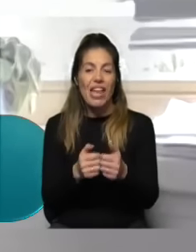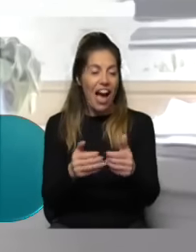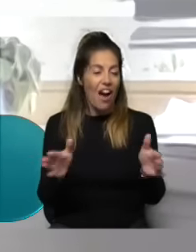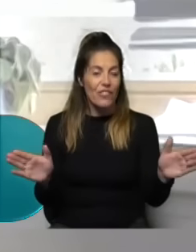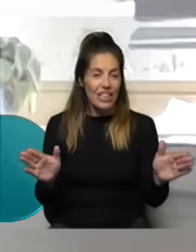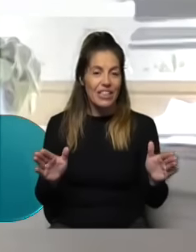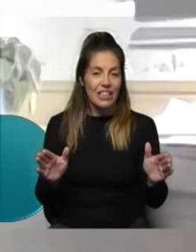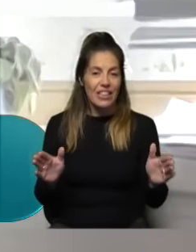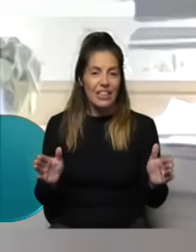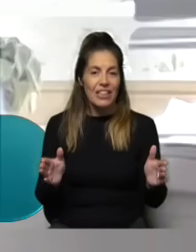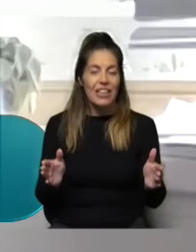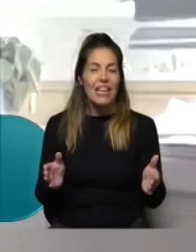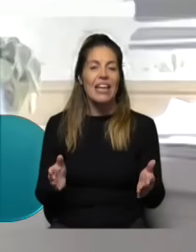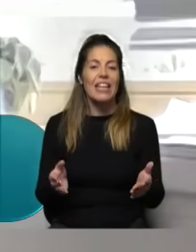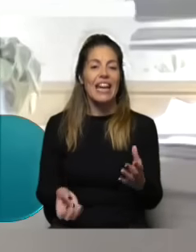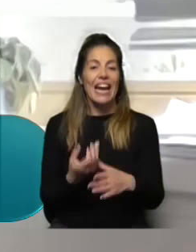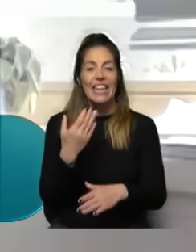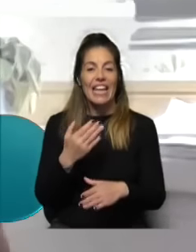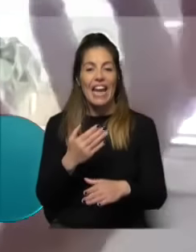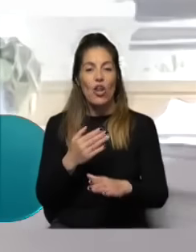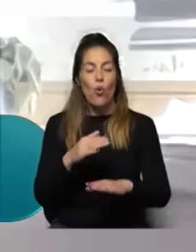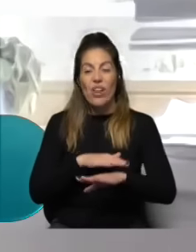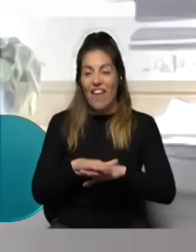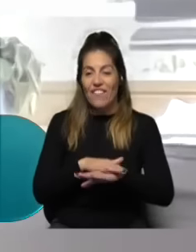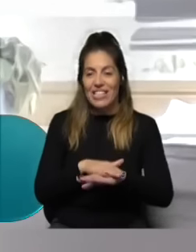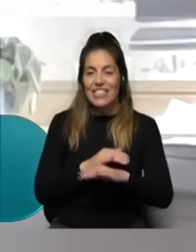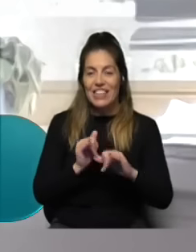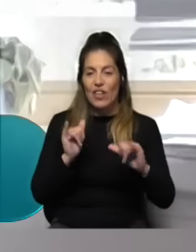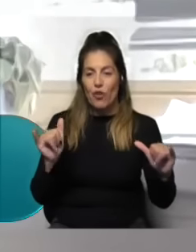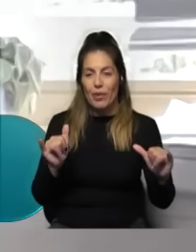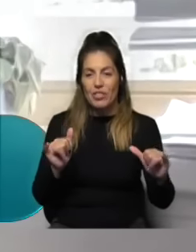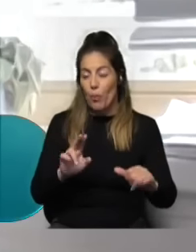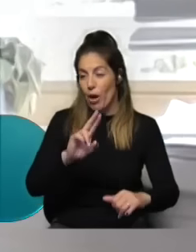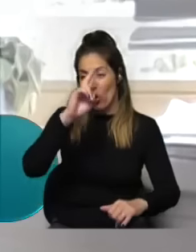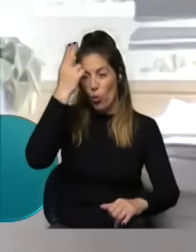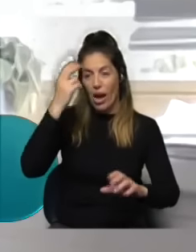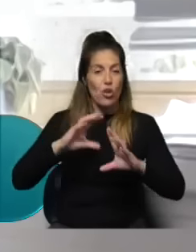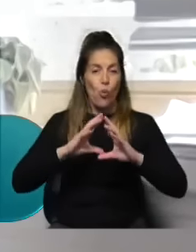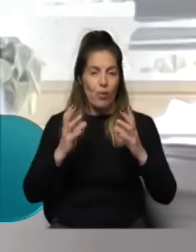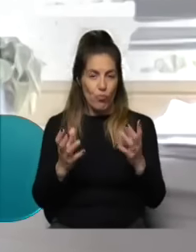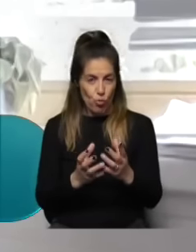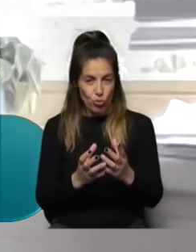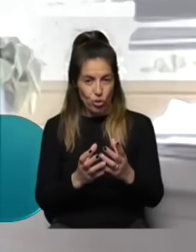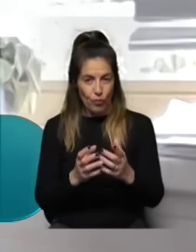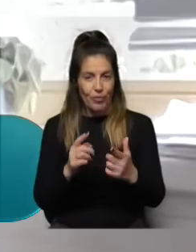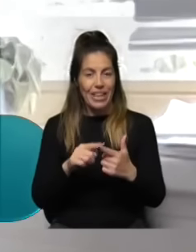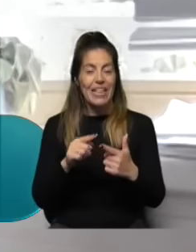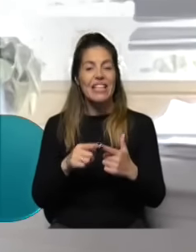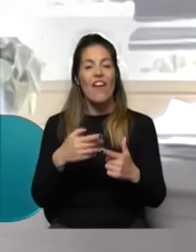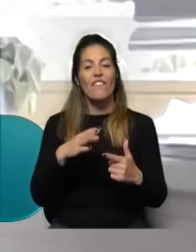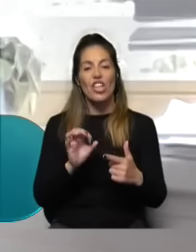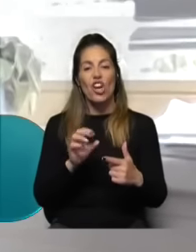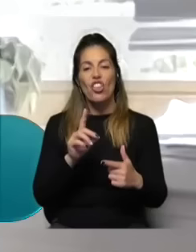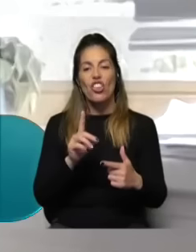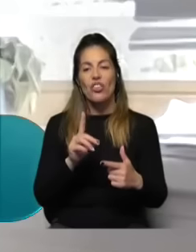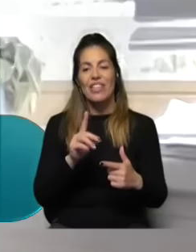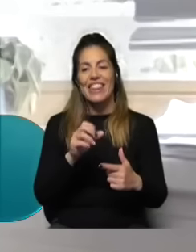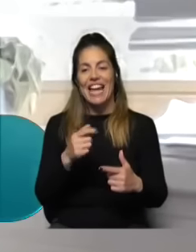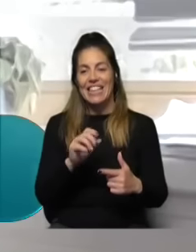se pudieran generar bases de datos para que cualquier persona, ya sea uruguayo o del mundo, pudiera usarlas. Y bueno, Biodiversidata es una